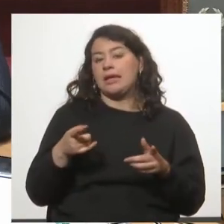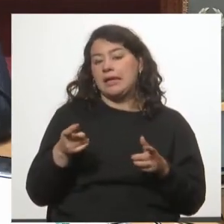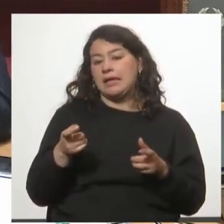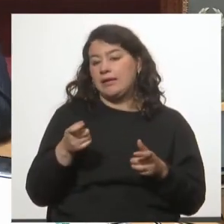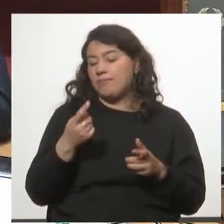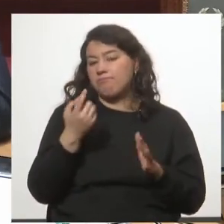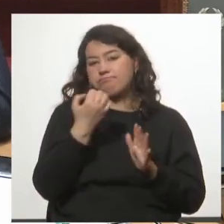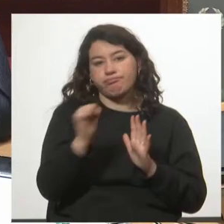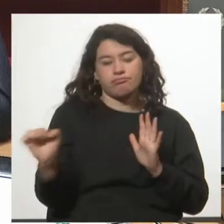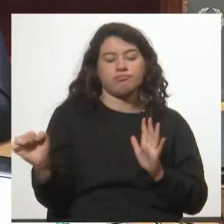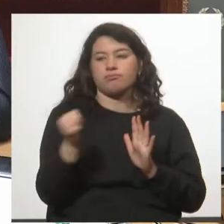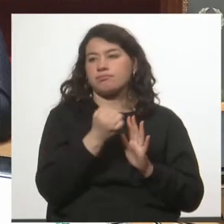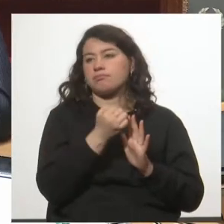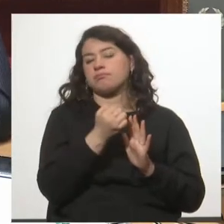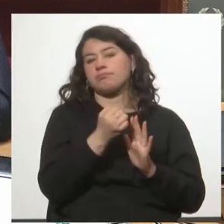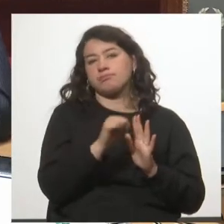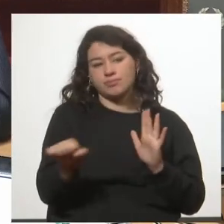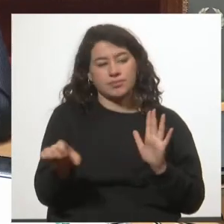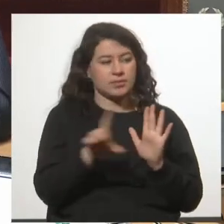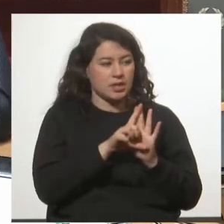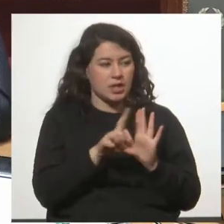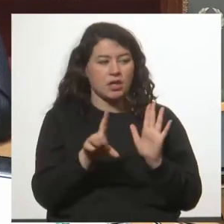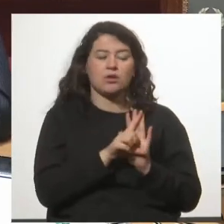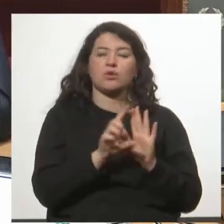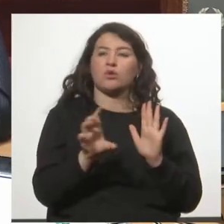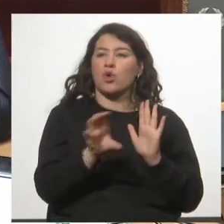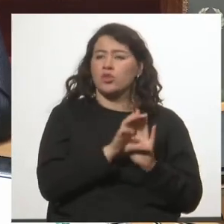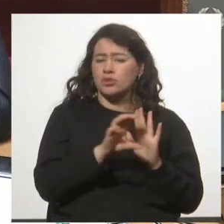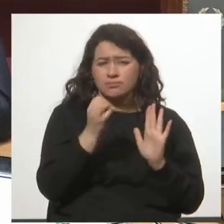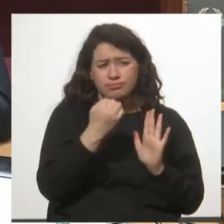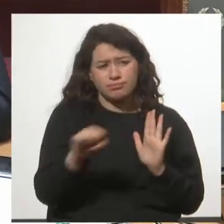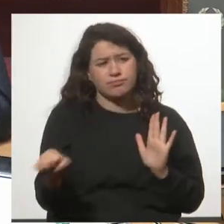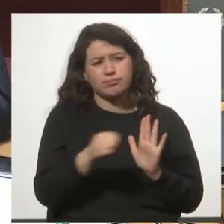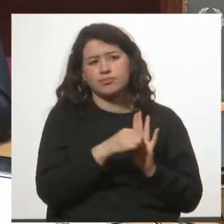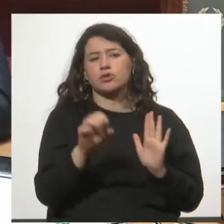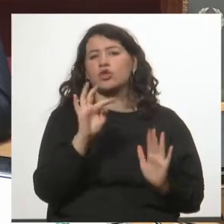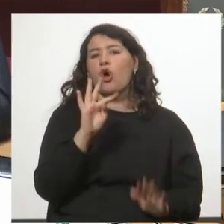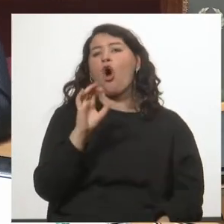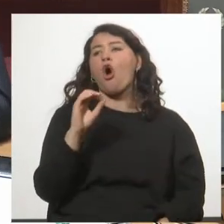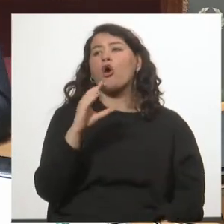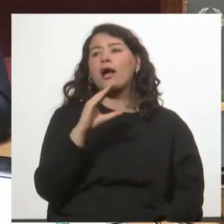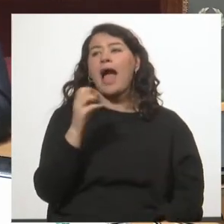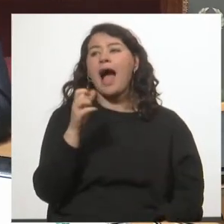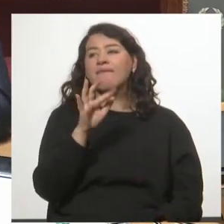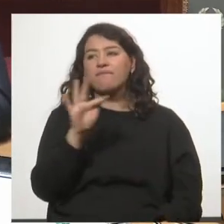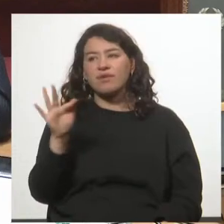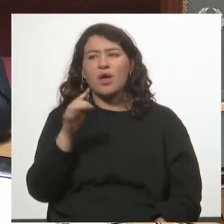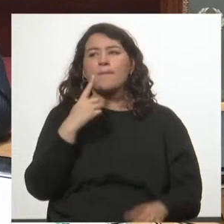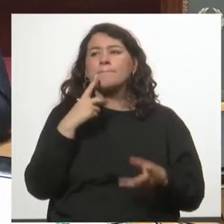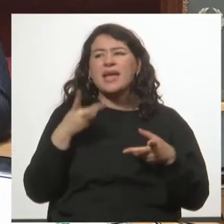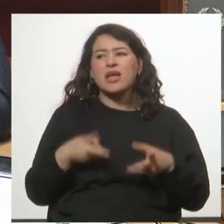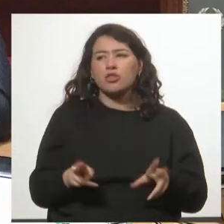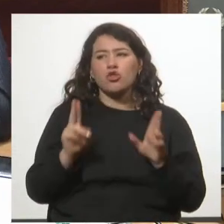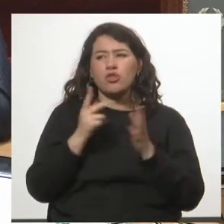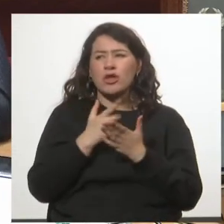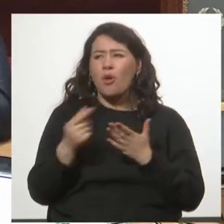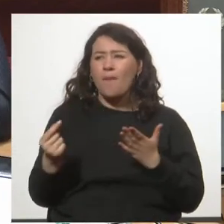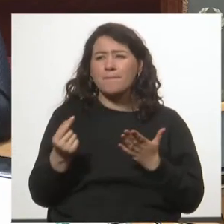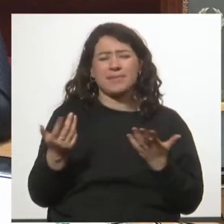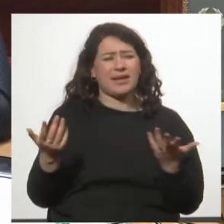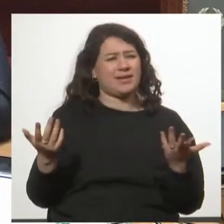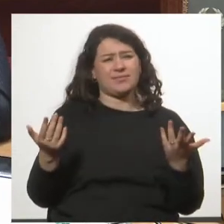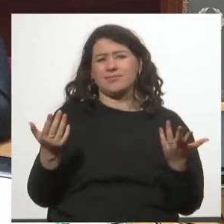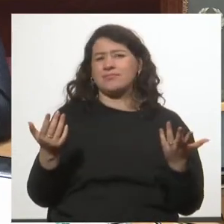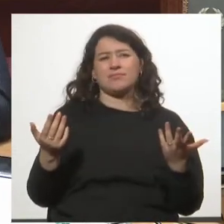violentando leyes constituciones el tocaf métodos de compra que no